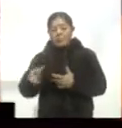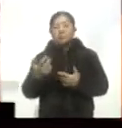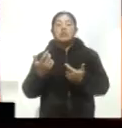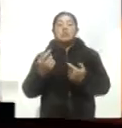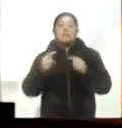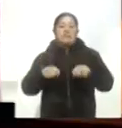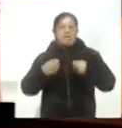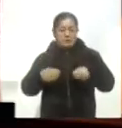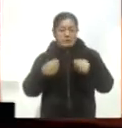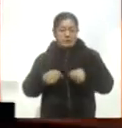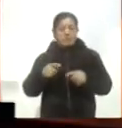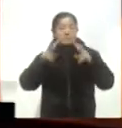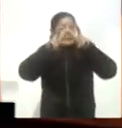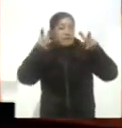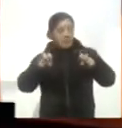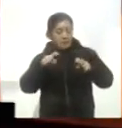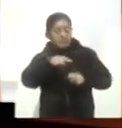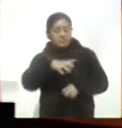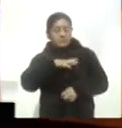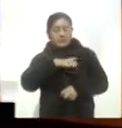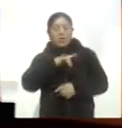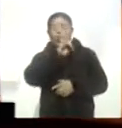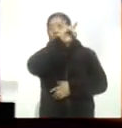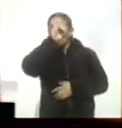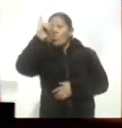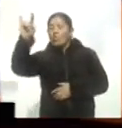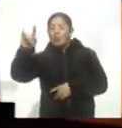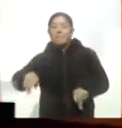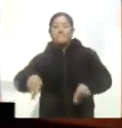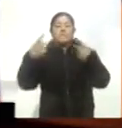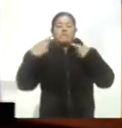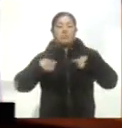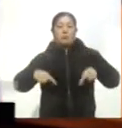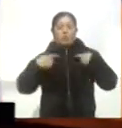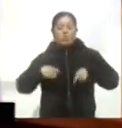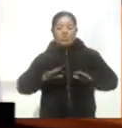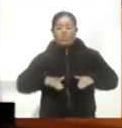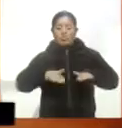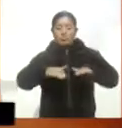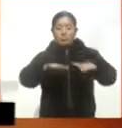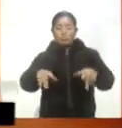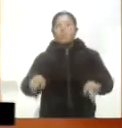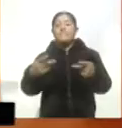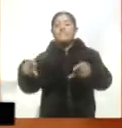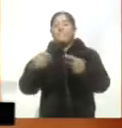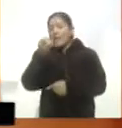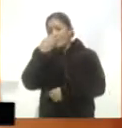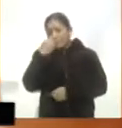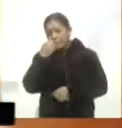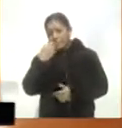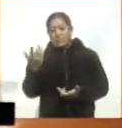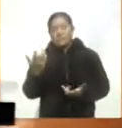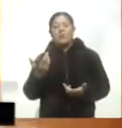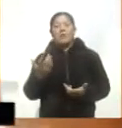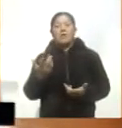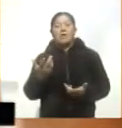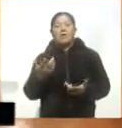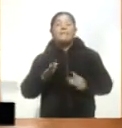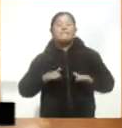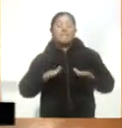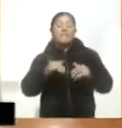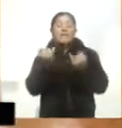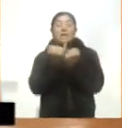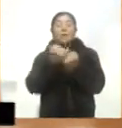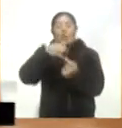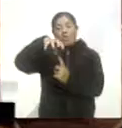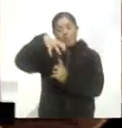comercios relacionados con la elaboración de cuadros, venta de ropa, costura, venta de alimentos preparados, maquila y la producción de hongo